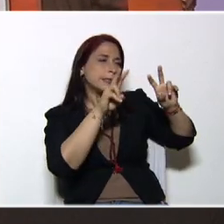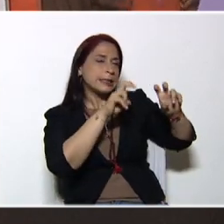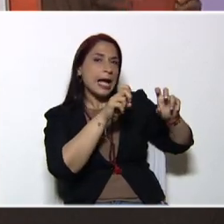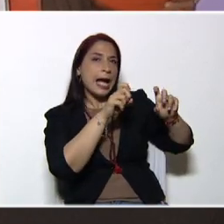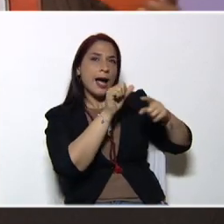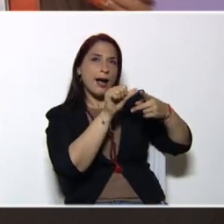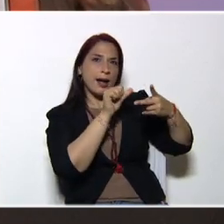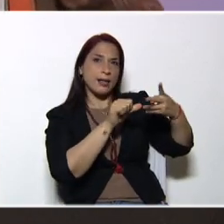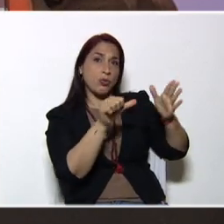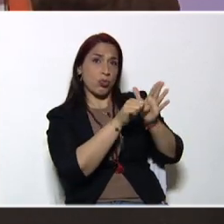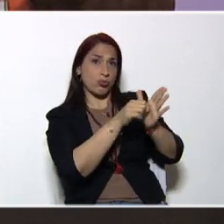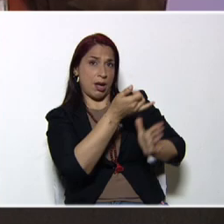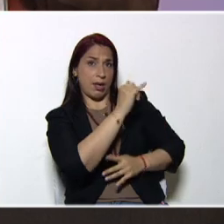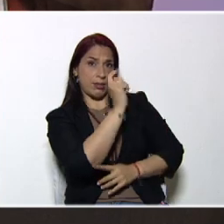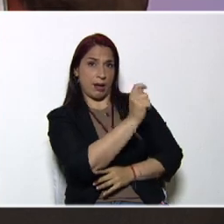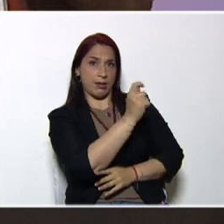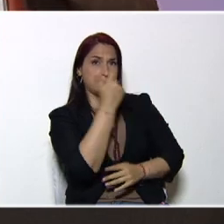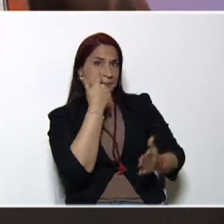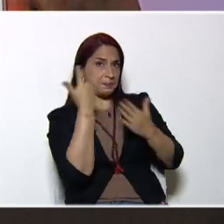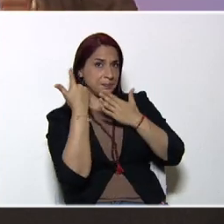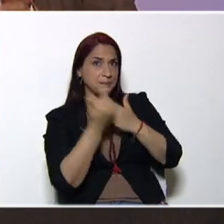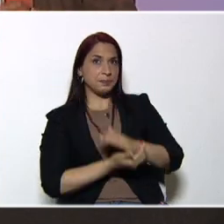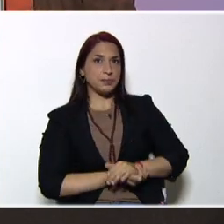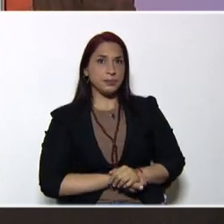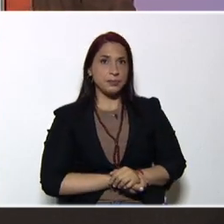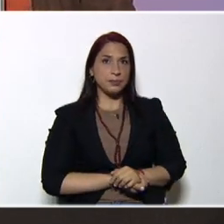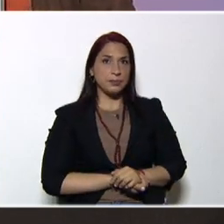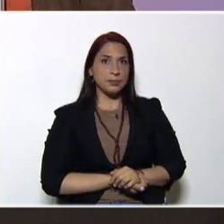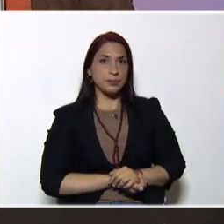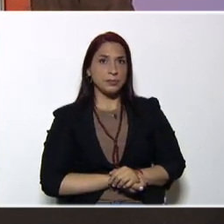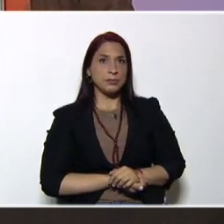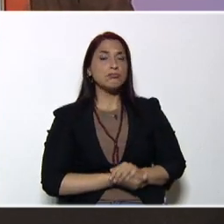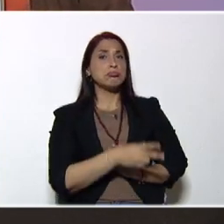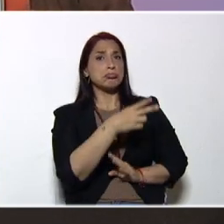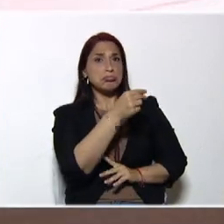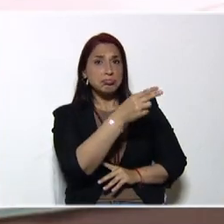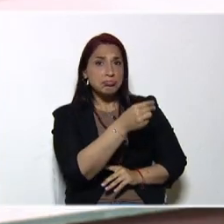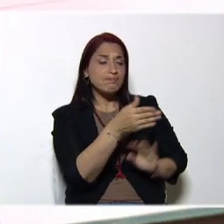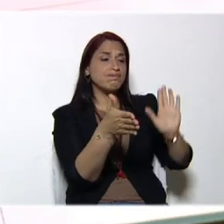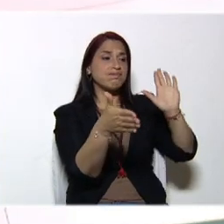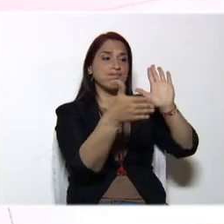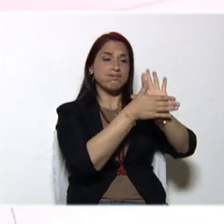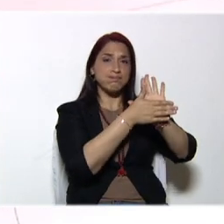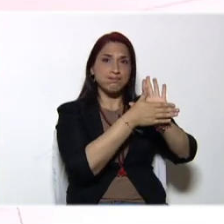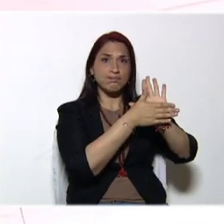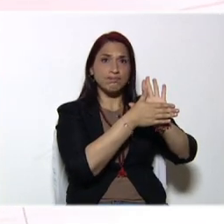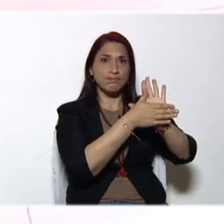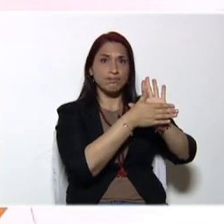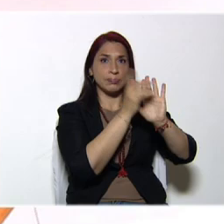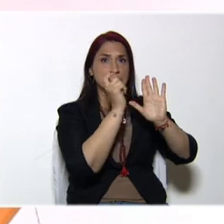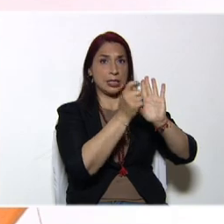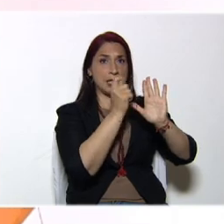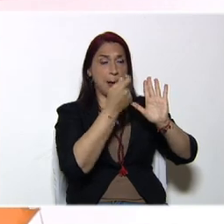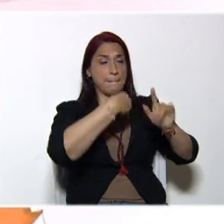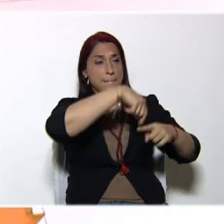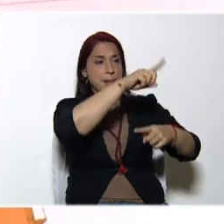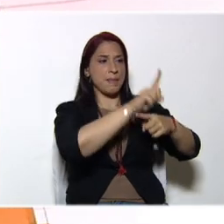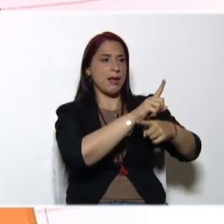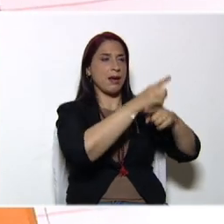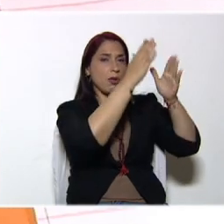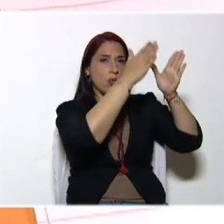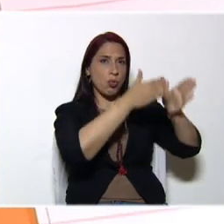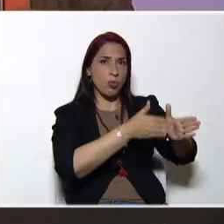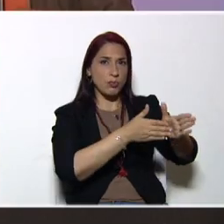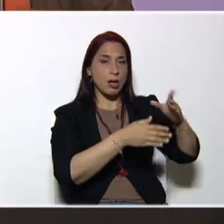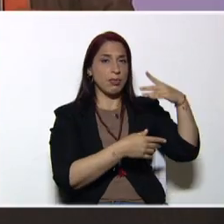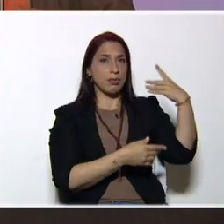van las tareas. Esta área, llamaremosla así, tareas, va en la primera columna a